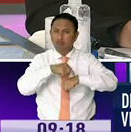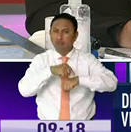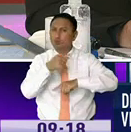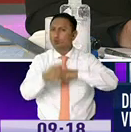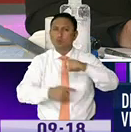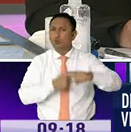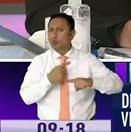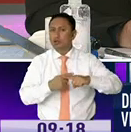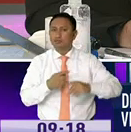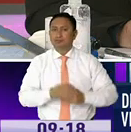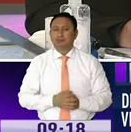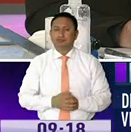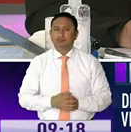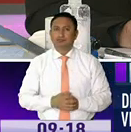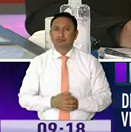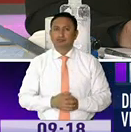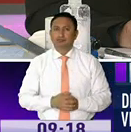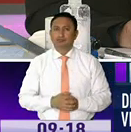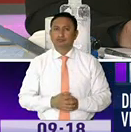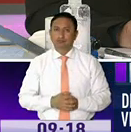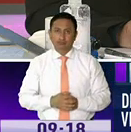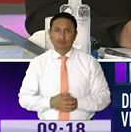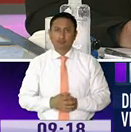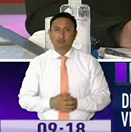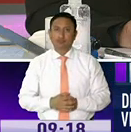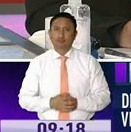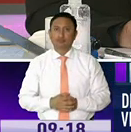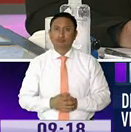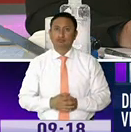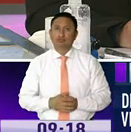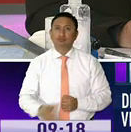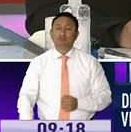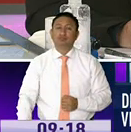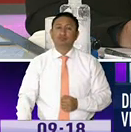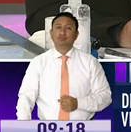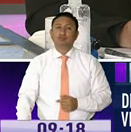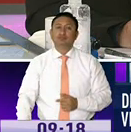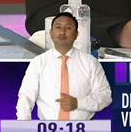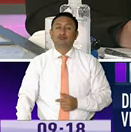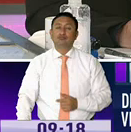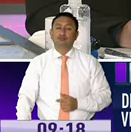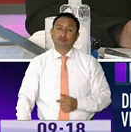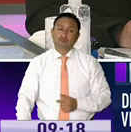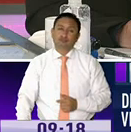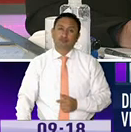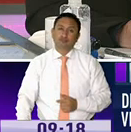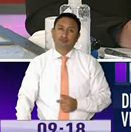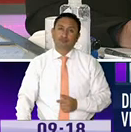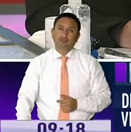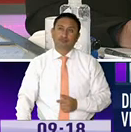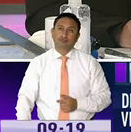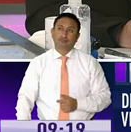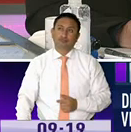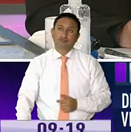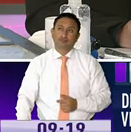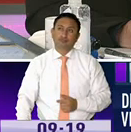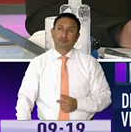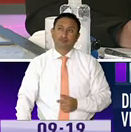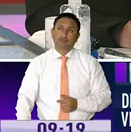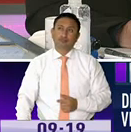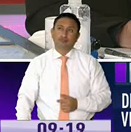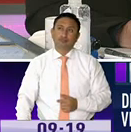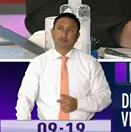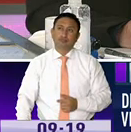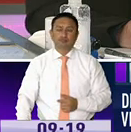de la ciudad? Bueno, nosotros le hacemos durante las horas que no corresponden al toque de